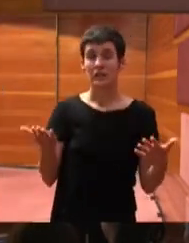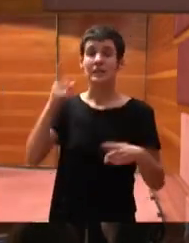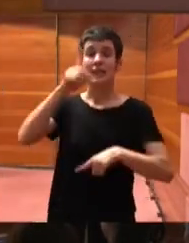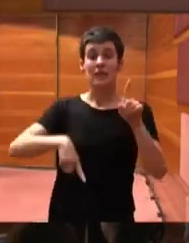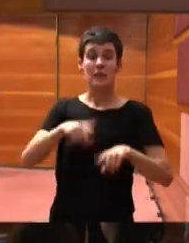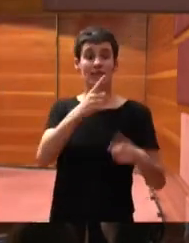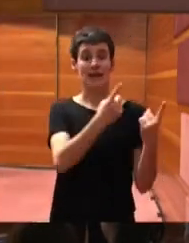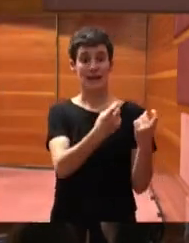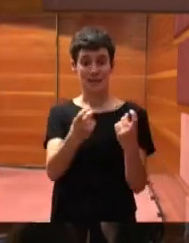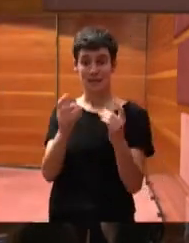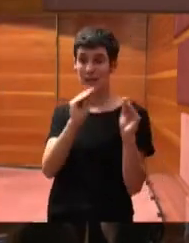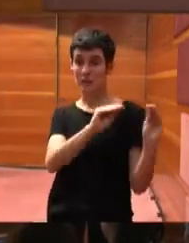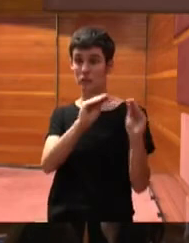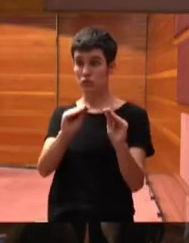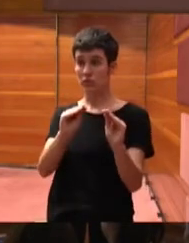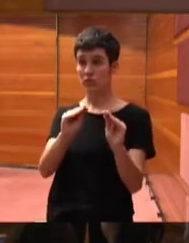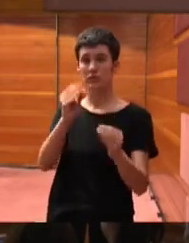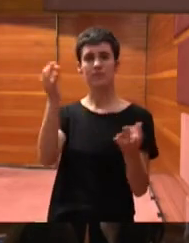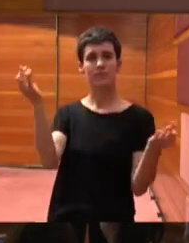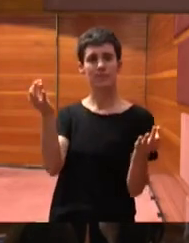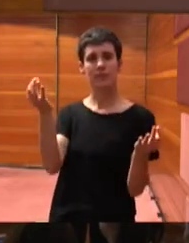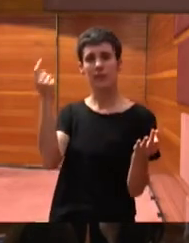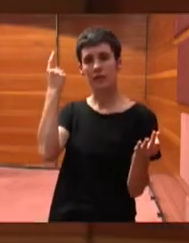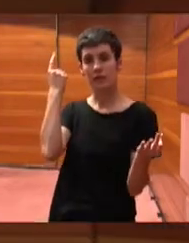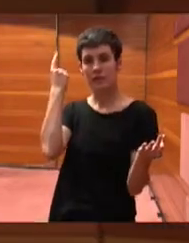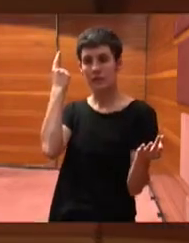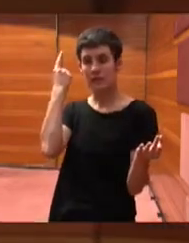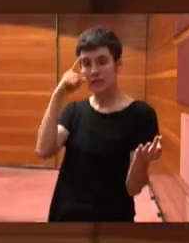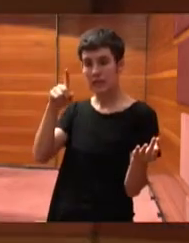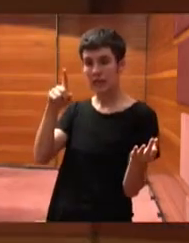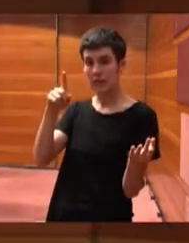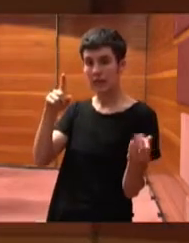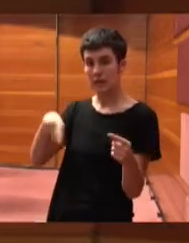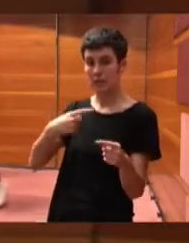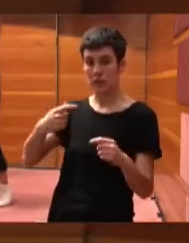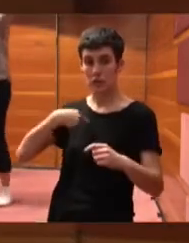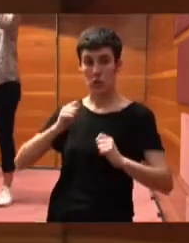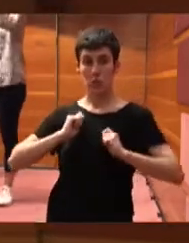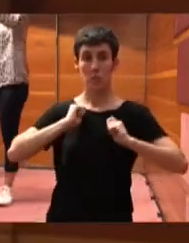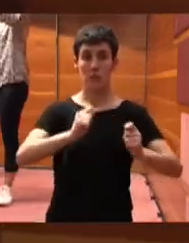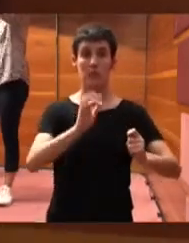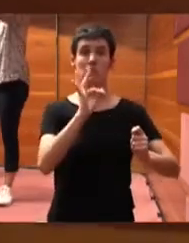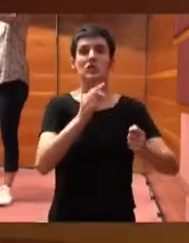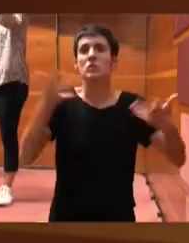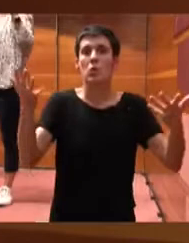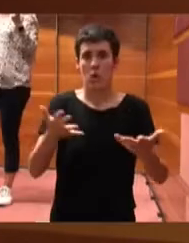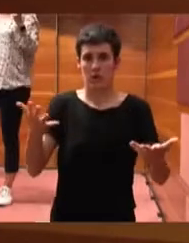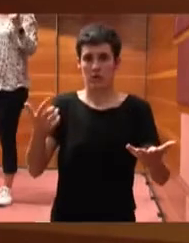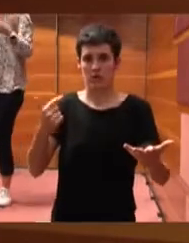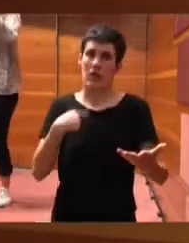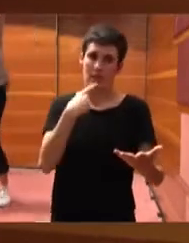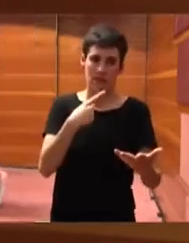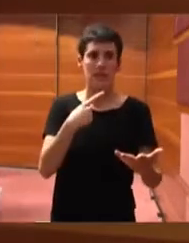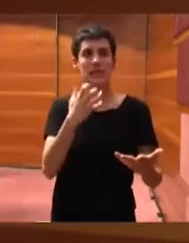de las necesidades que ellos tienen, deberán saber qué beneficios van a obtener. O deberé saber yo qué beneficios les voy a decir que van a